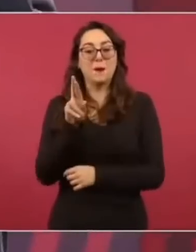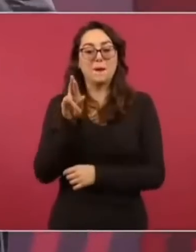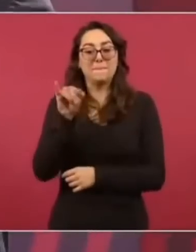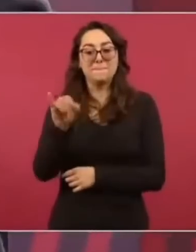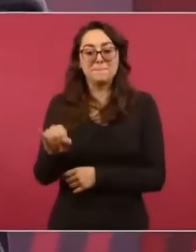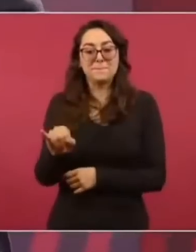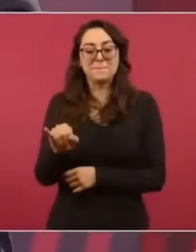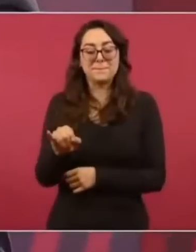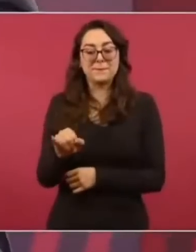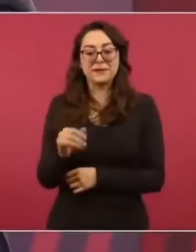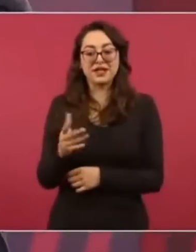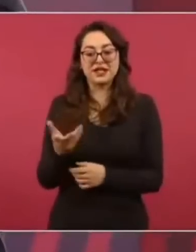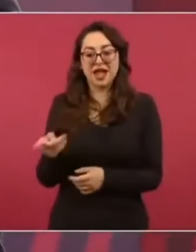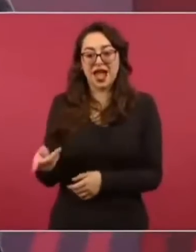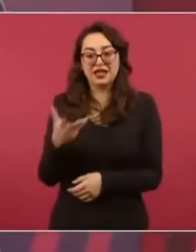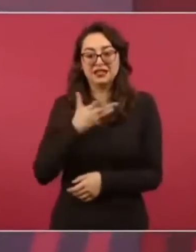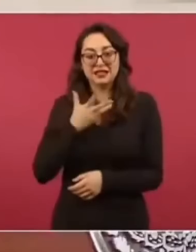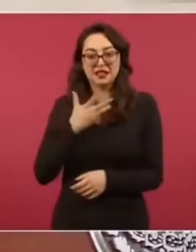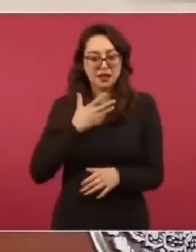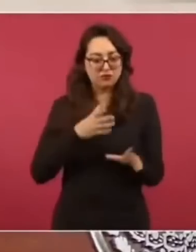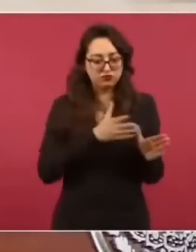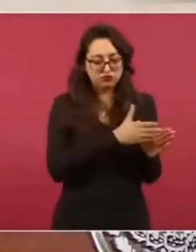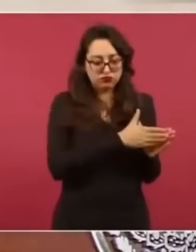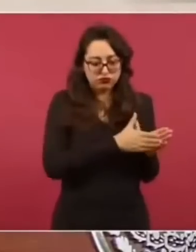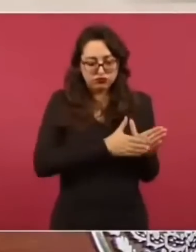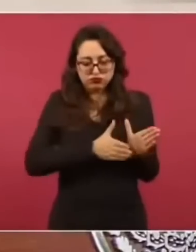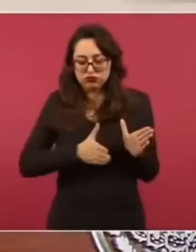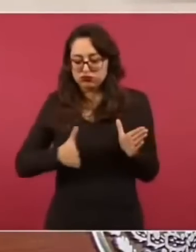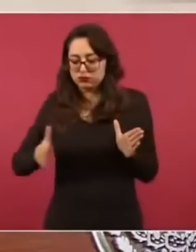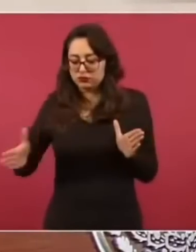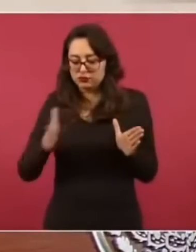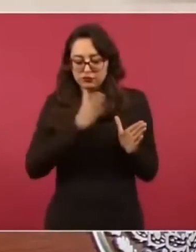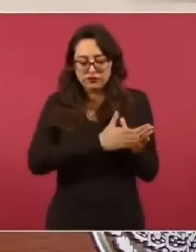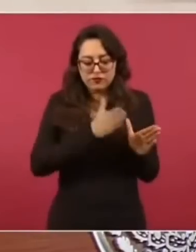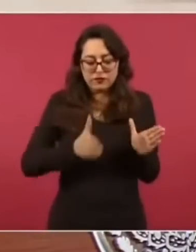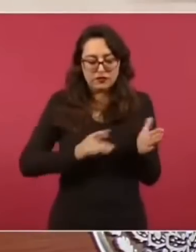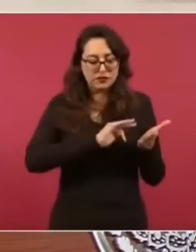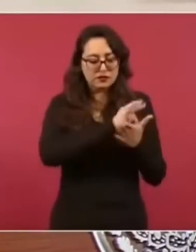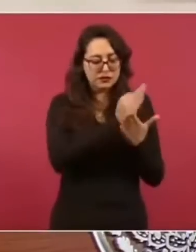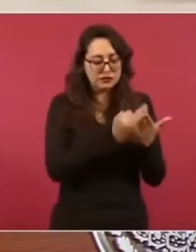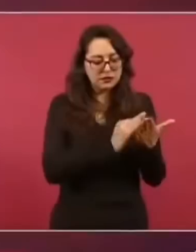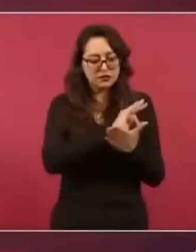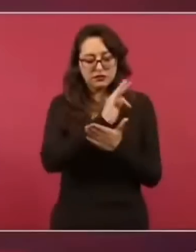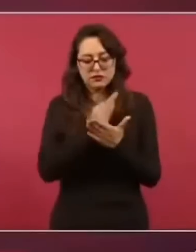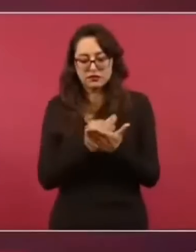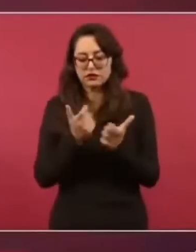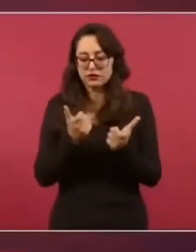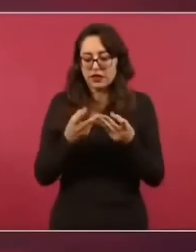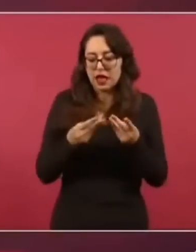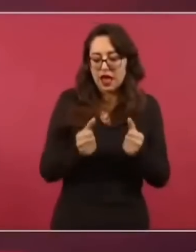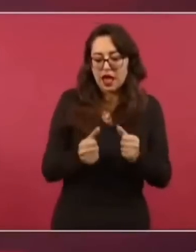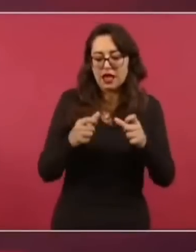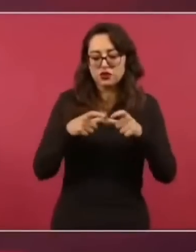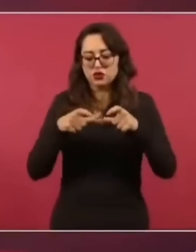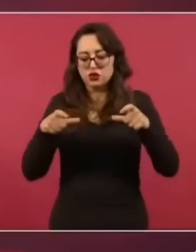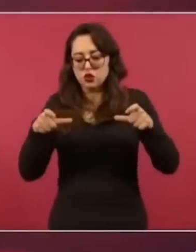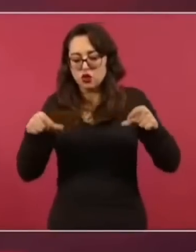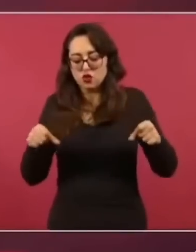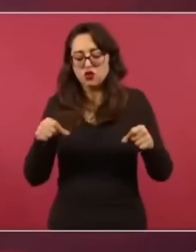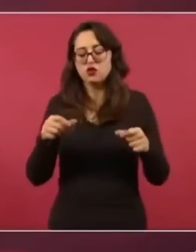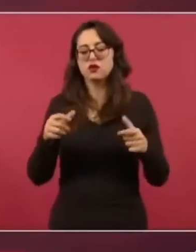entonces todo estaba ordenado, con facturas, pólizas de